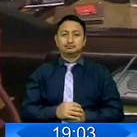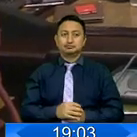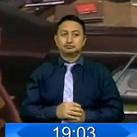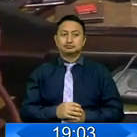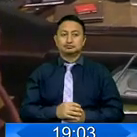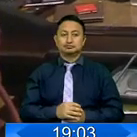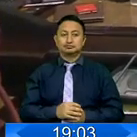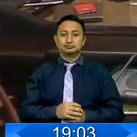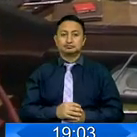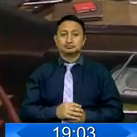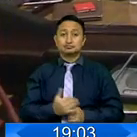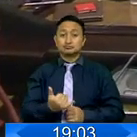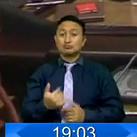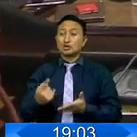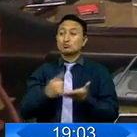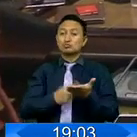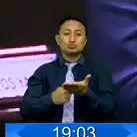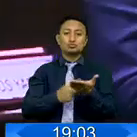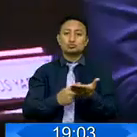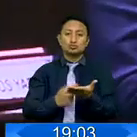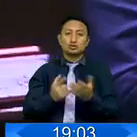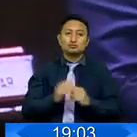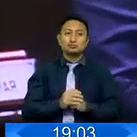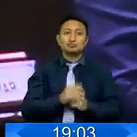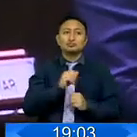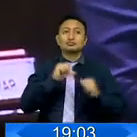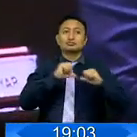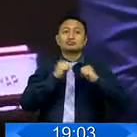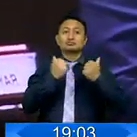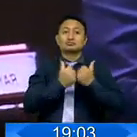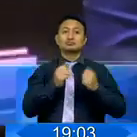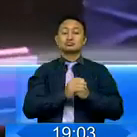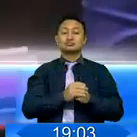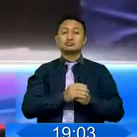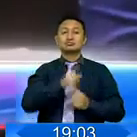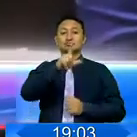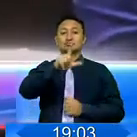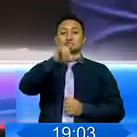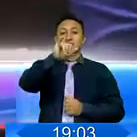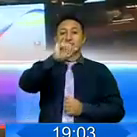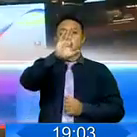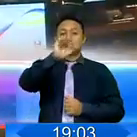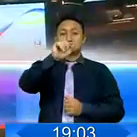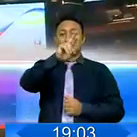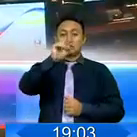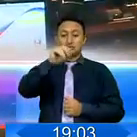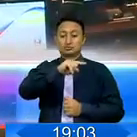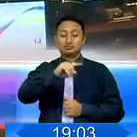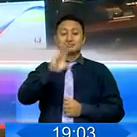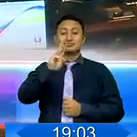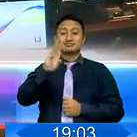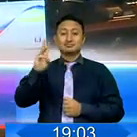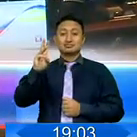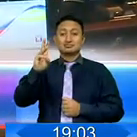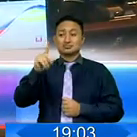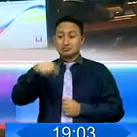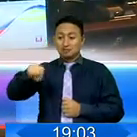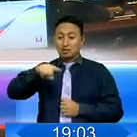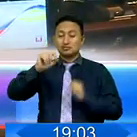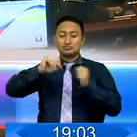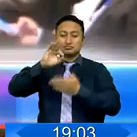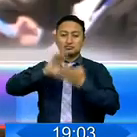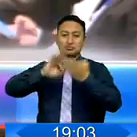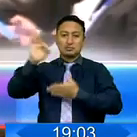En un acalorado debate, la moción planteada por el asambleísta oficialista César Litardo fue aprobada por 66 legisladores de los 95